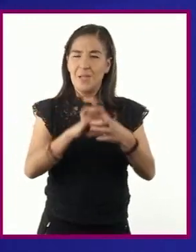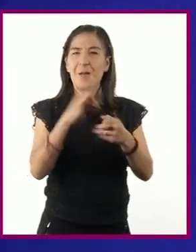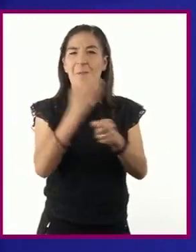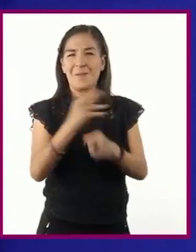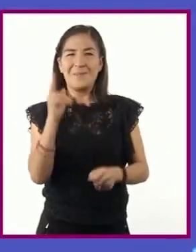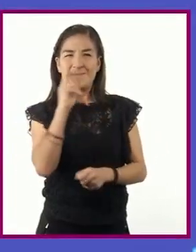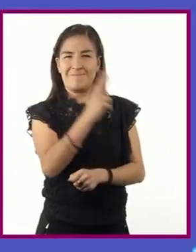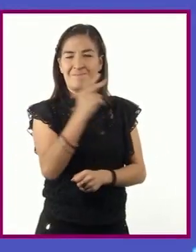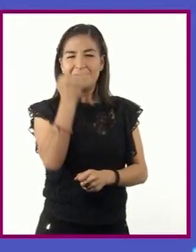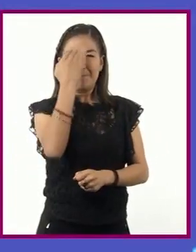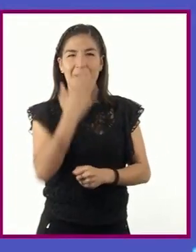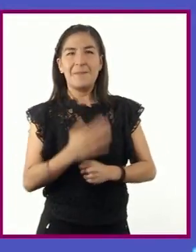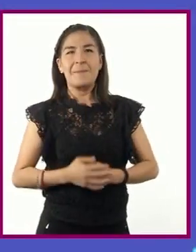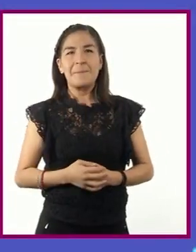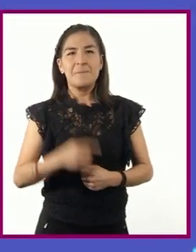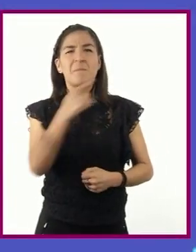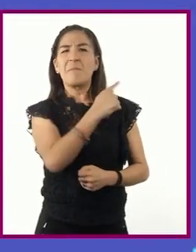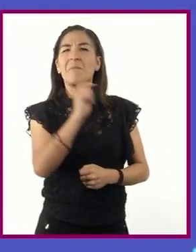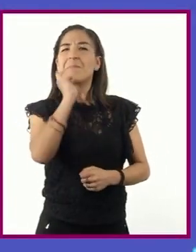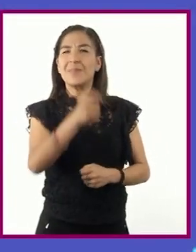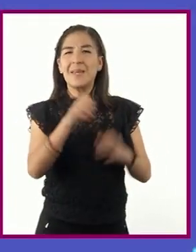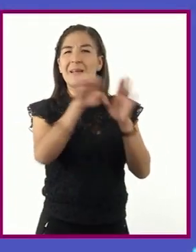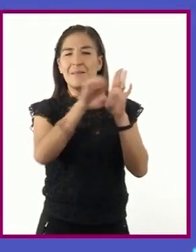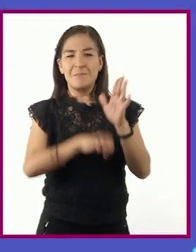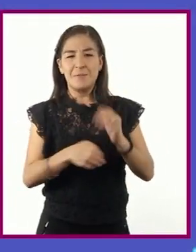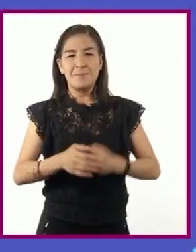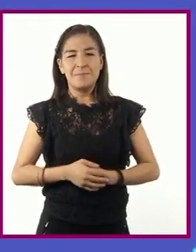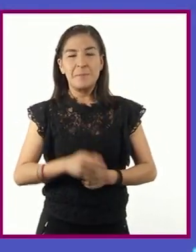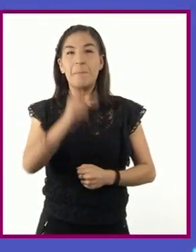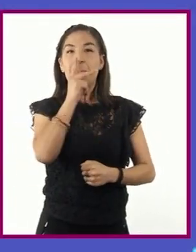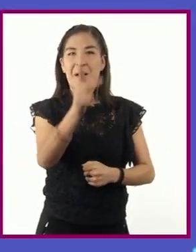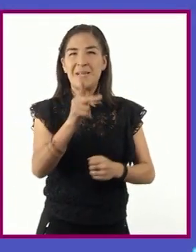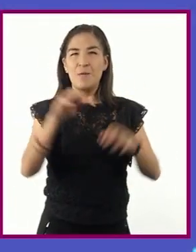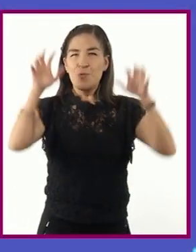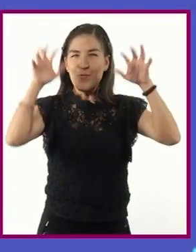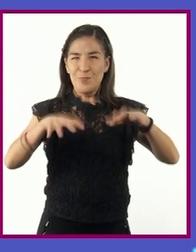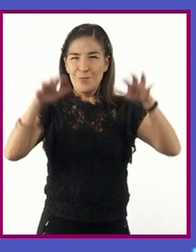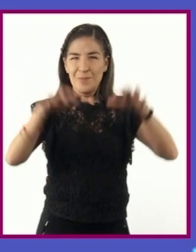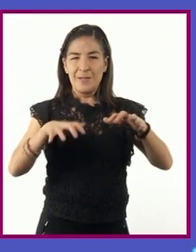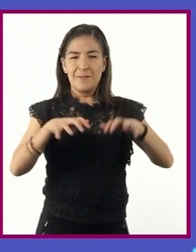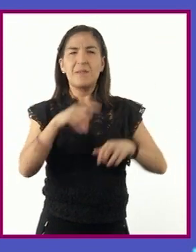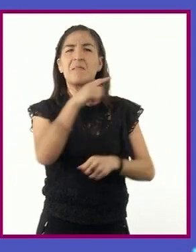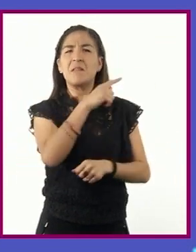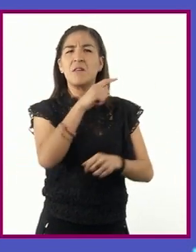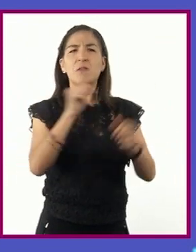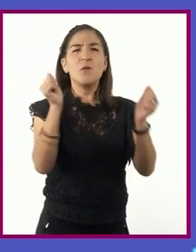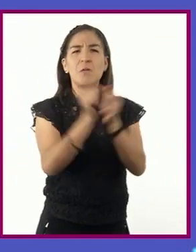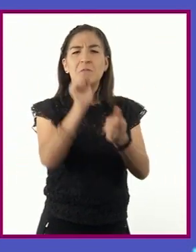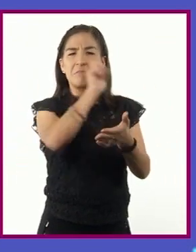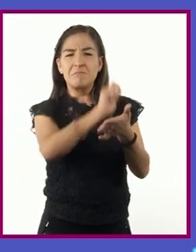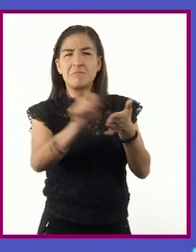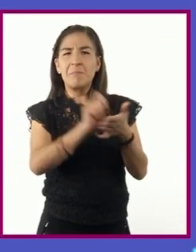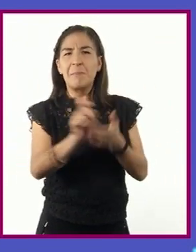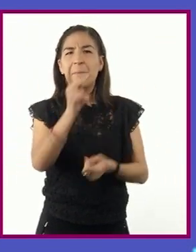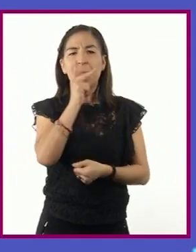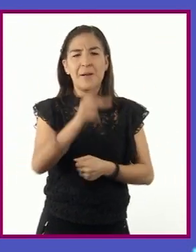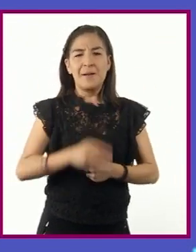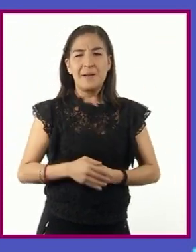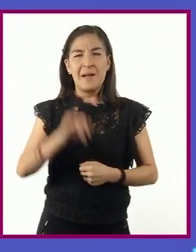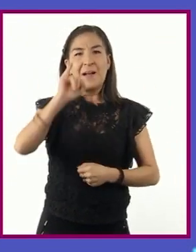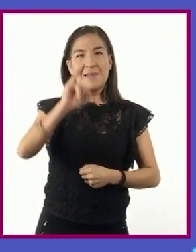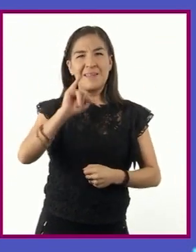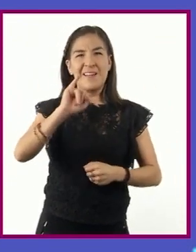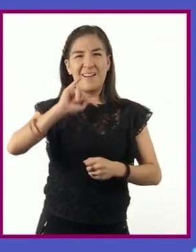aquí. Véase el ejemplo en donde la palabra lluvia se escribe con la palabra I latina